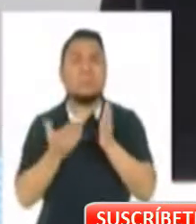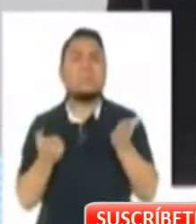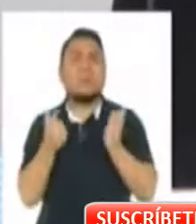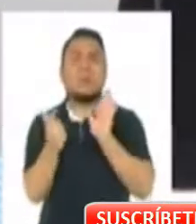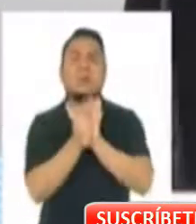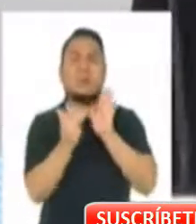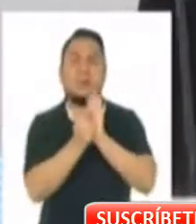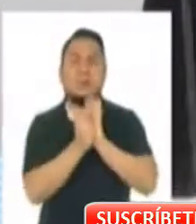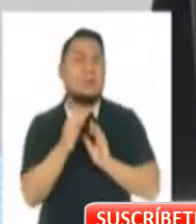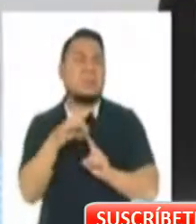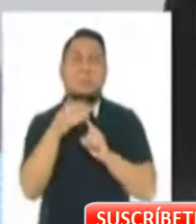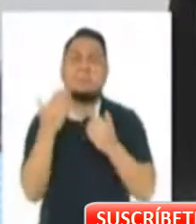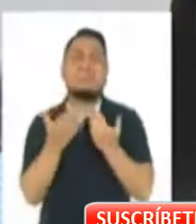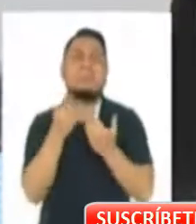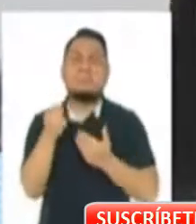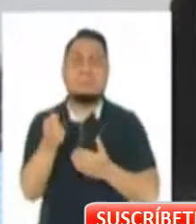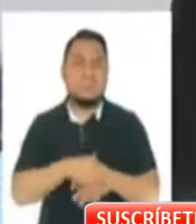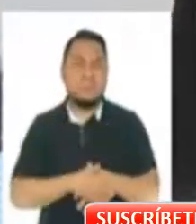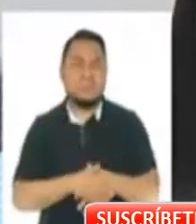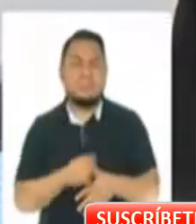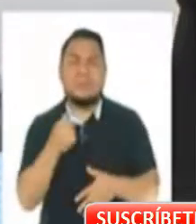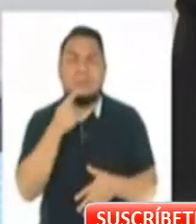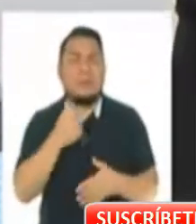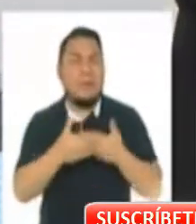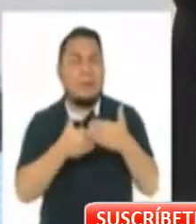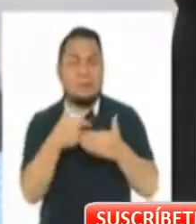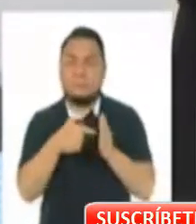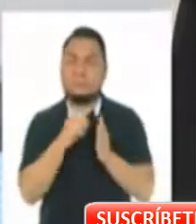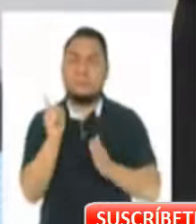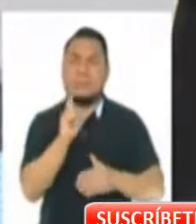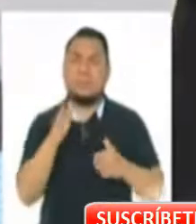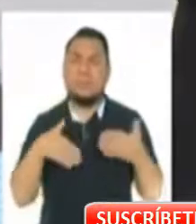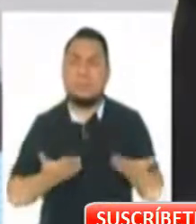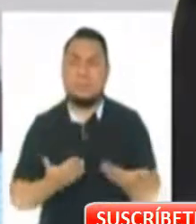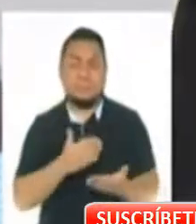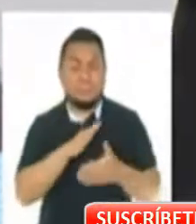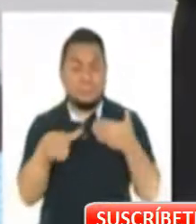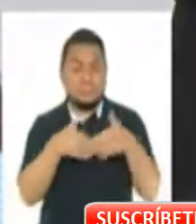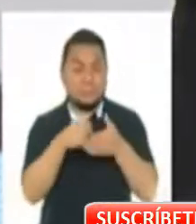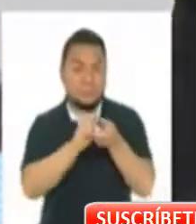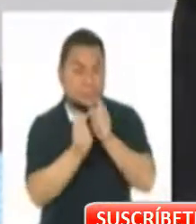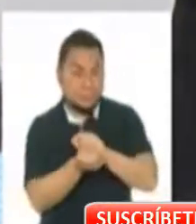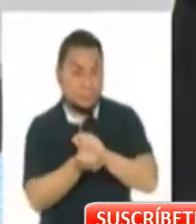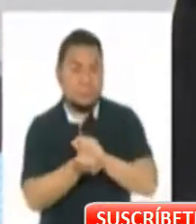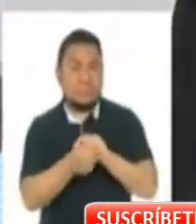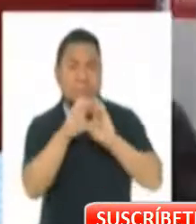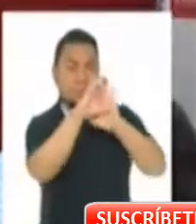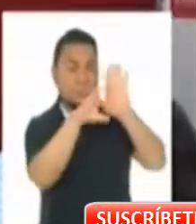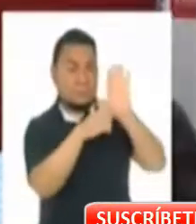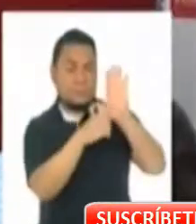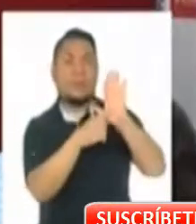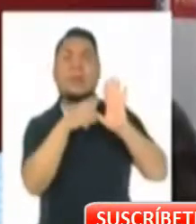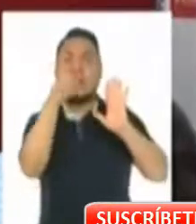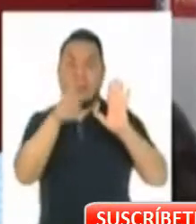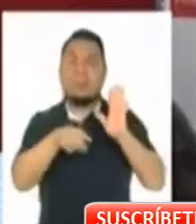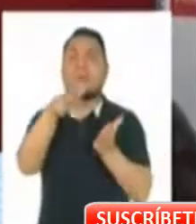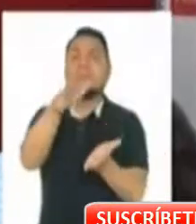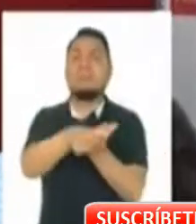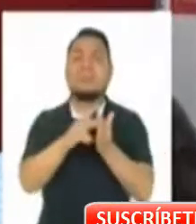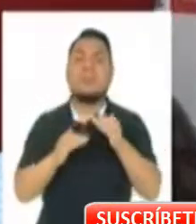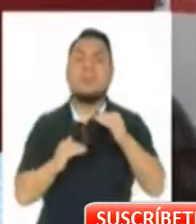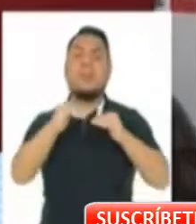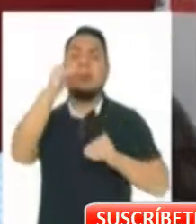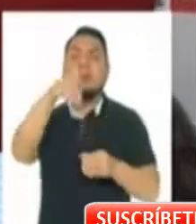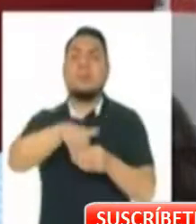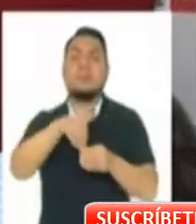esta situación de controversia? Nuevamente, el Poder Ejecutivo con el Poder Legislativo se enfrentan por